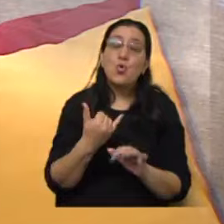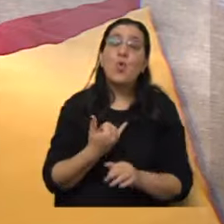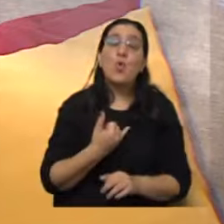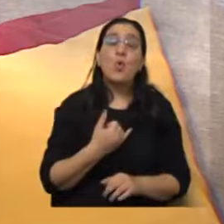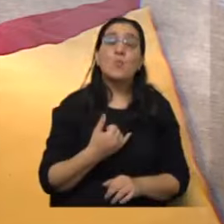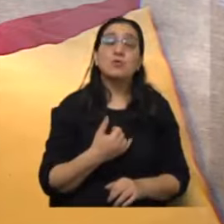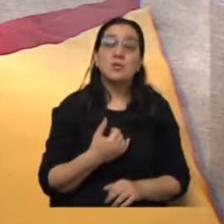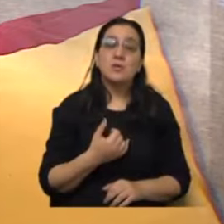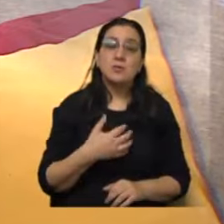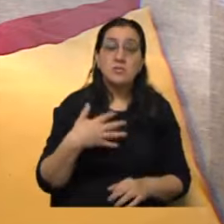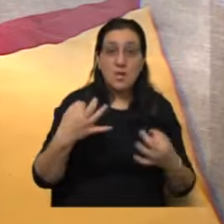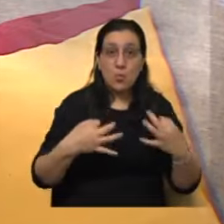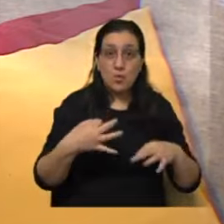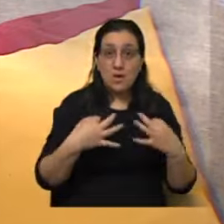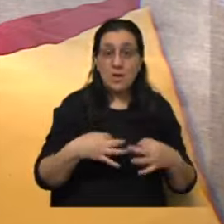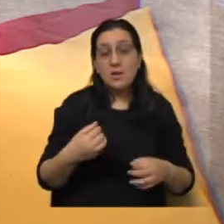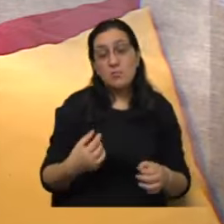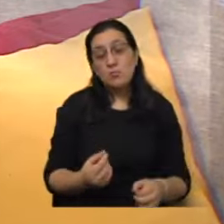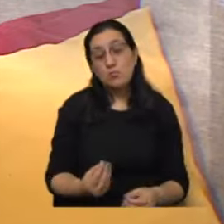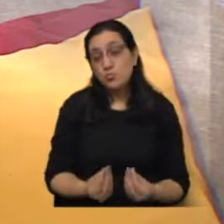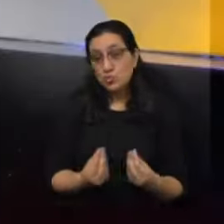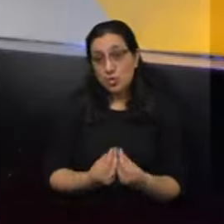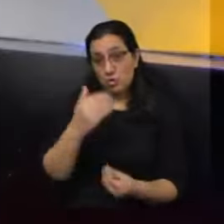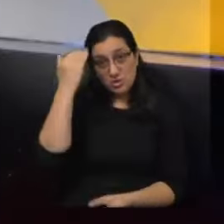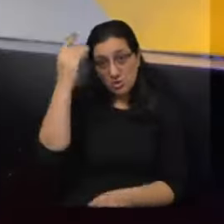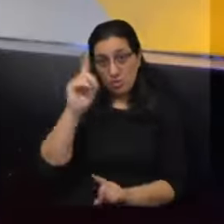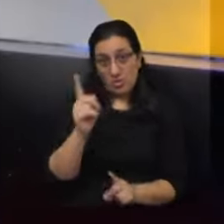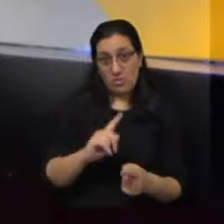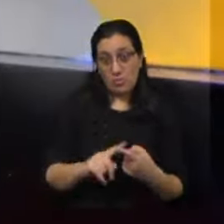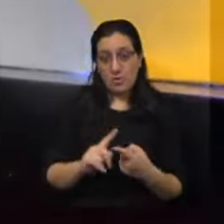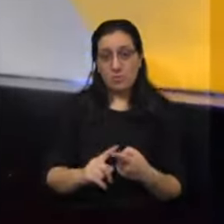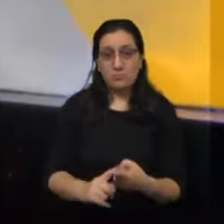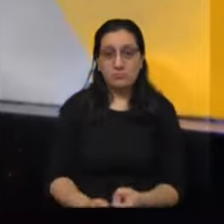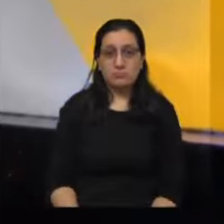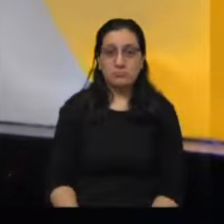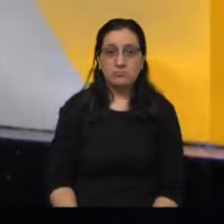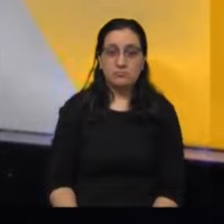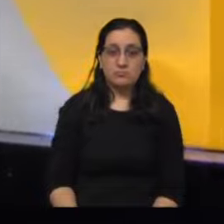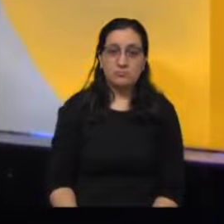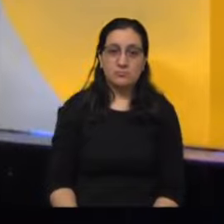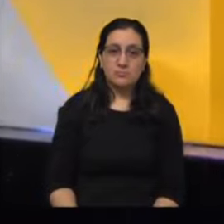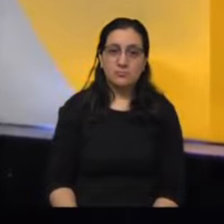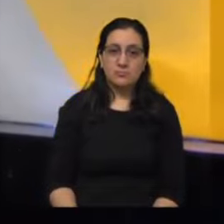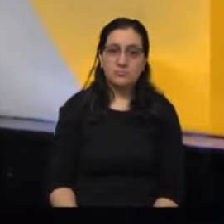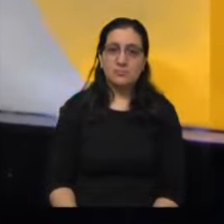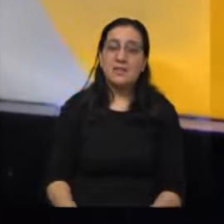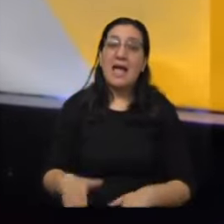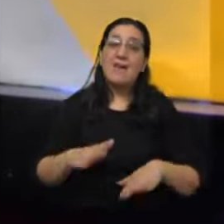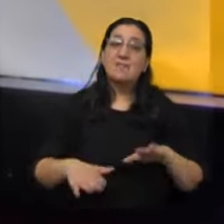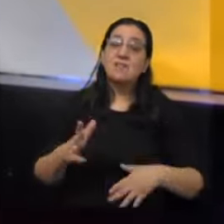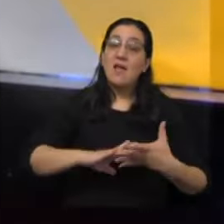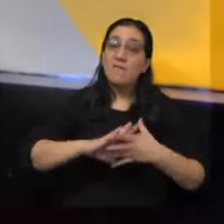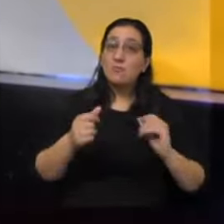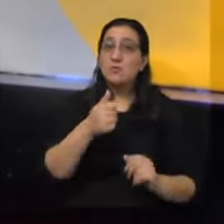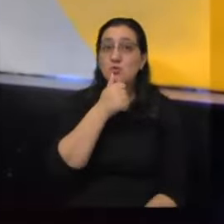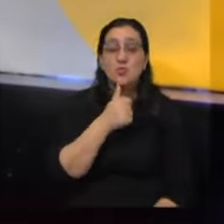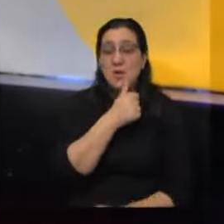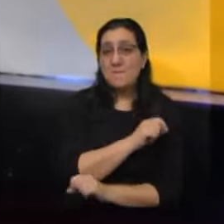de que muchos de esos docentes no están de acuerdo. Qué brutal. A veces la forma de resolver es peor que